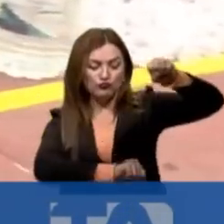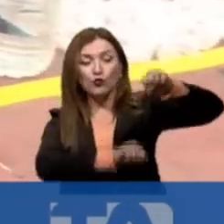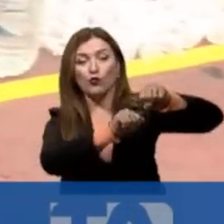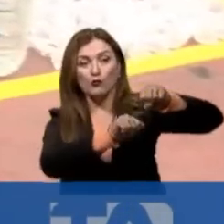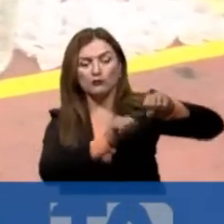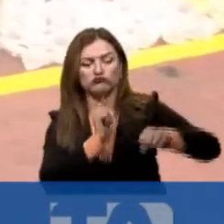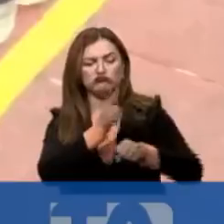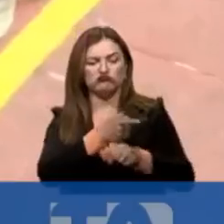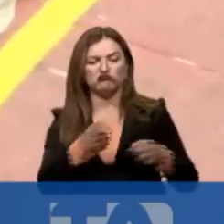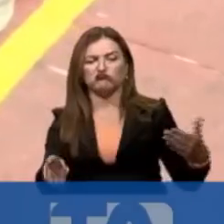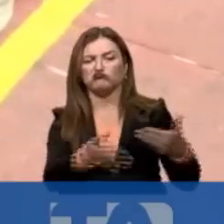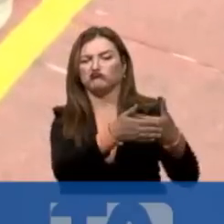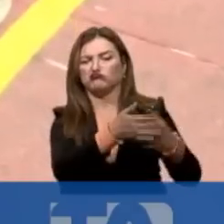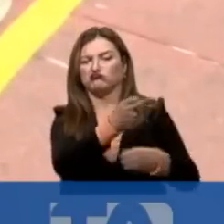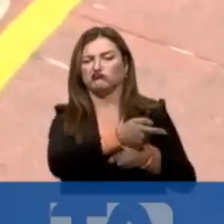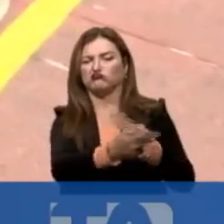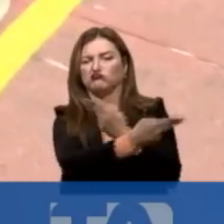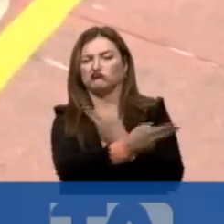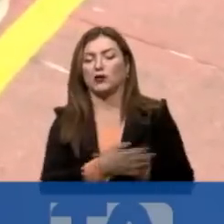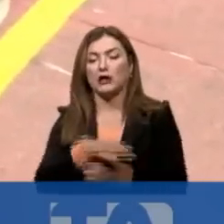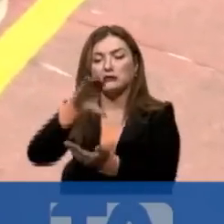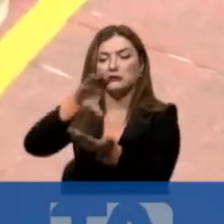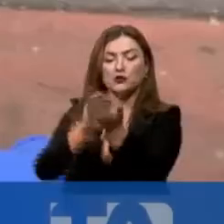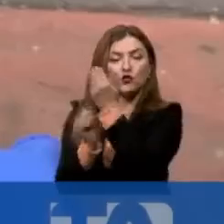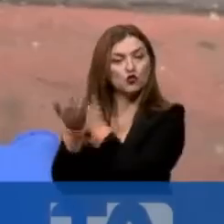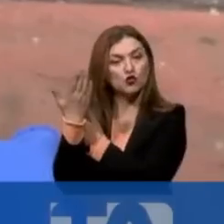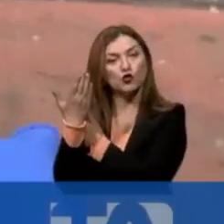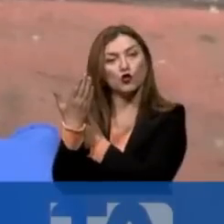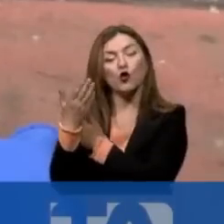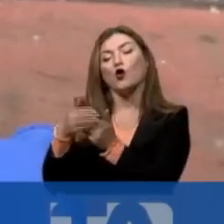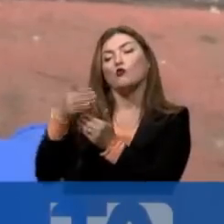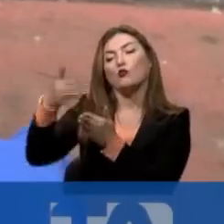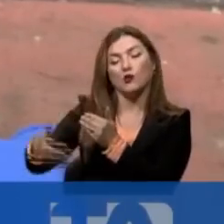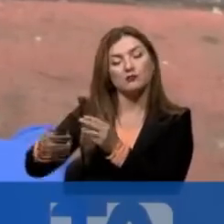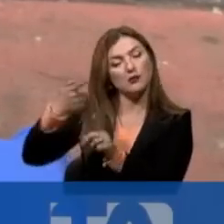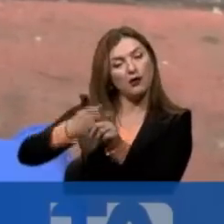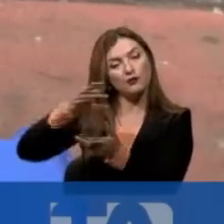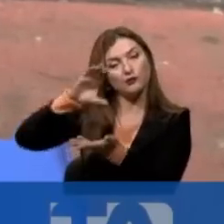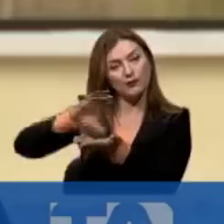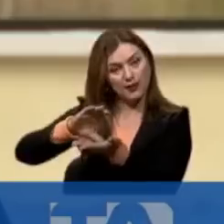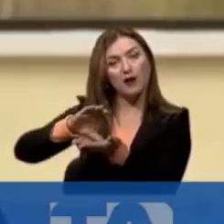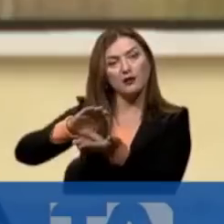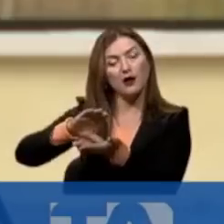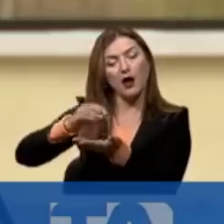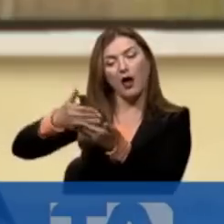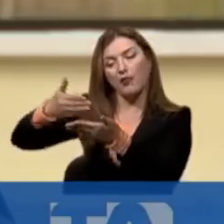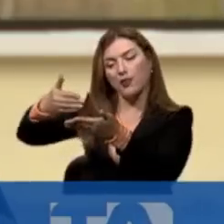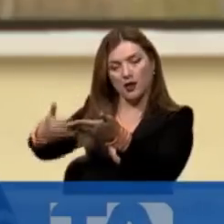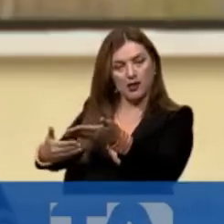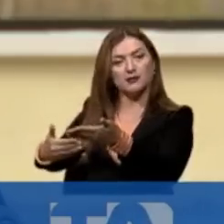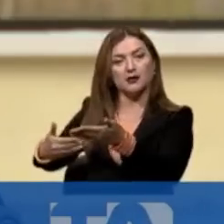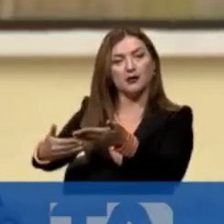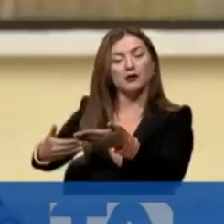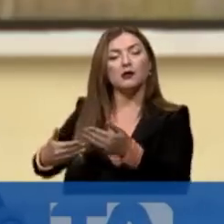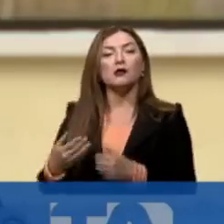fueron clausurados. En el sector del centro histórico, en la parte posterior del mercado central. De igual manera, realizando la inspección